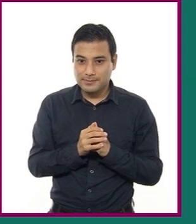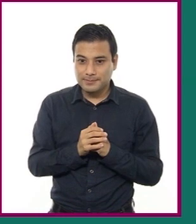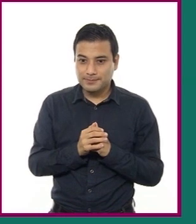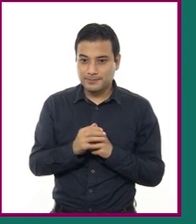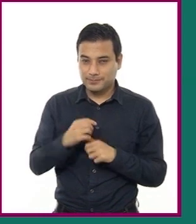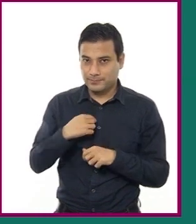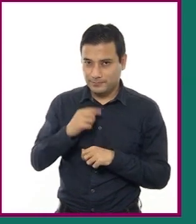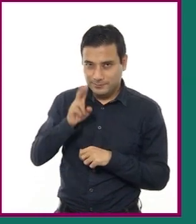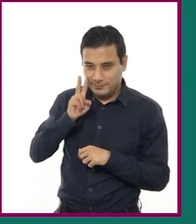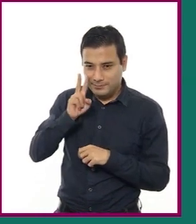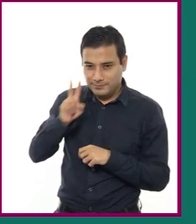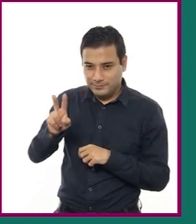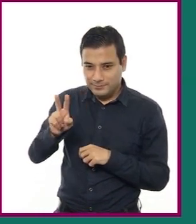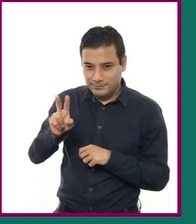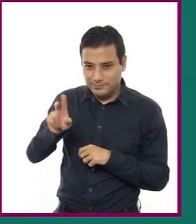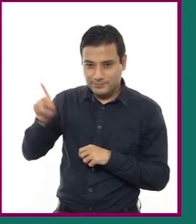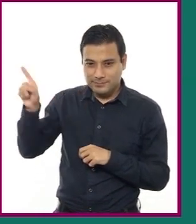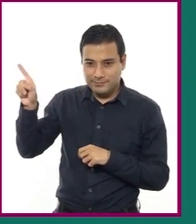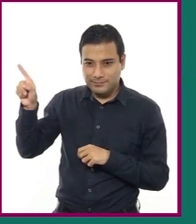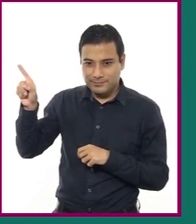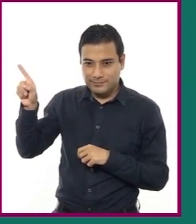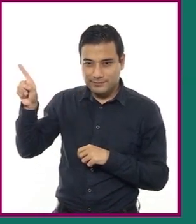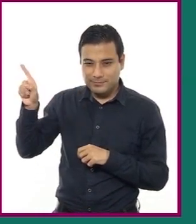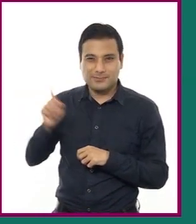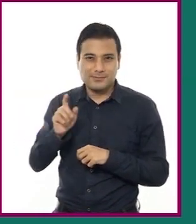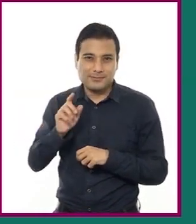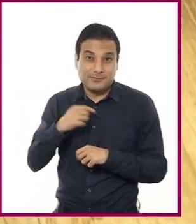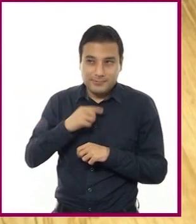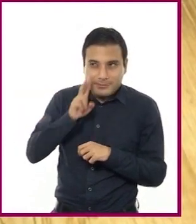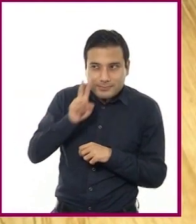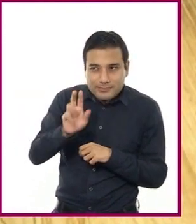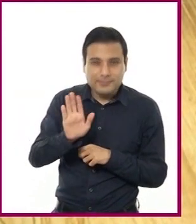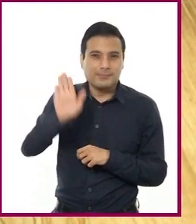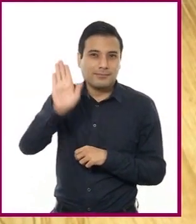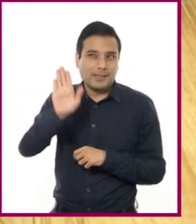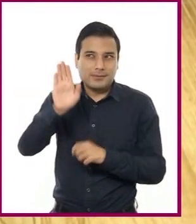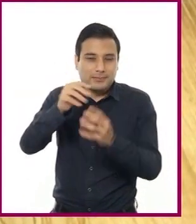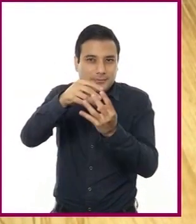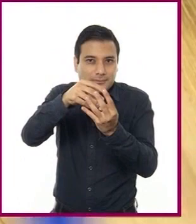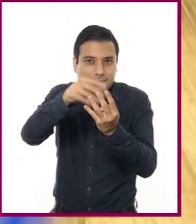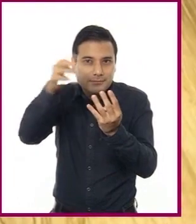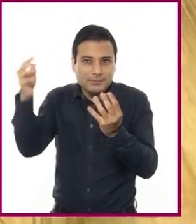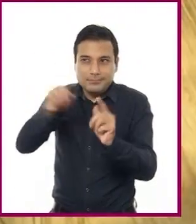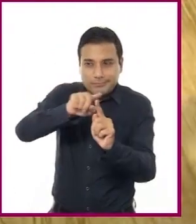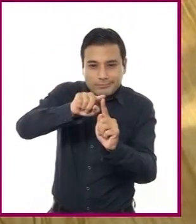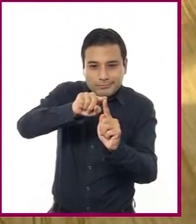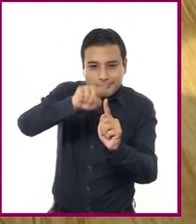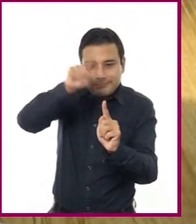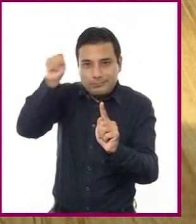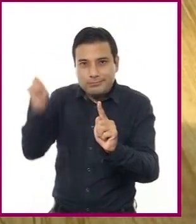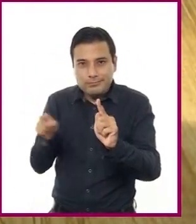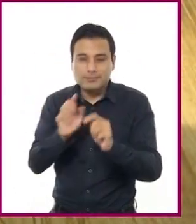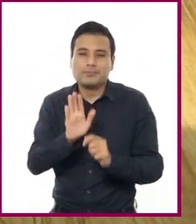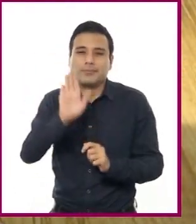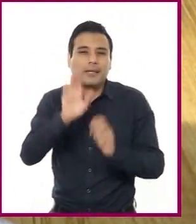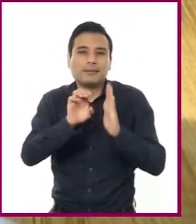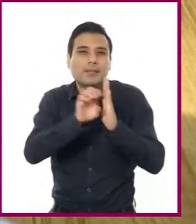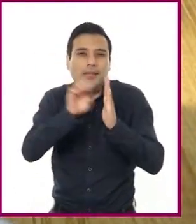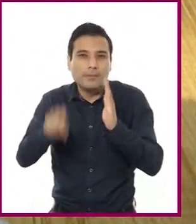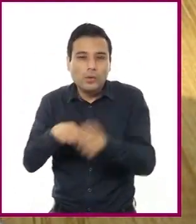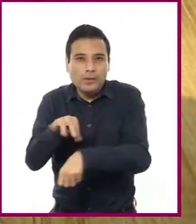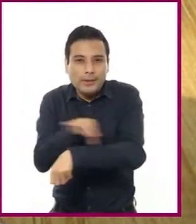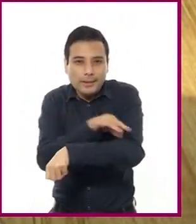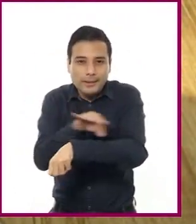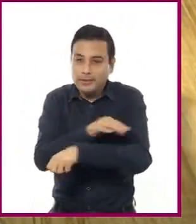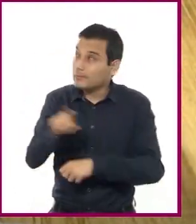franja circular, que es lo que percibimos como un arco iris. Es como si tomáramos una escuadra y la